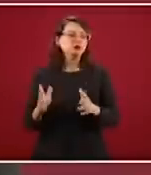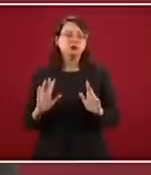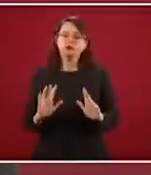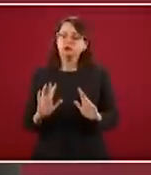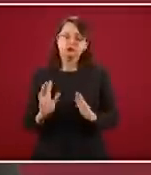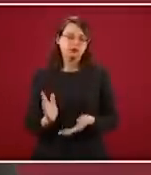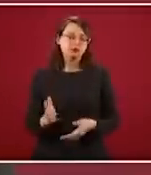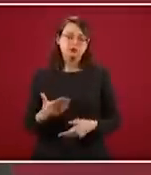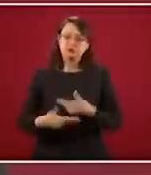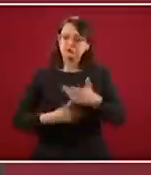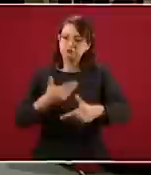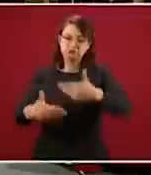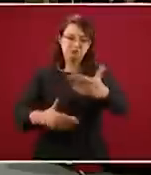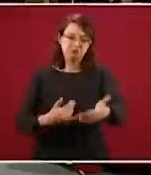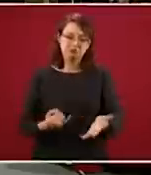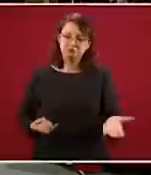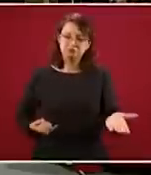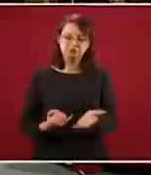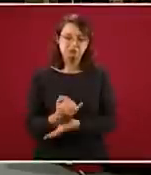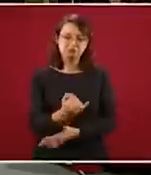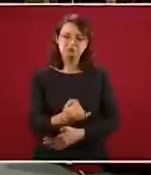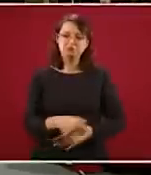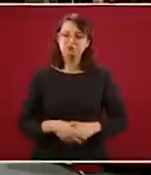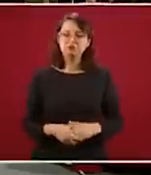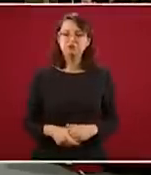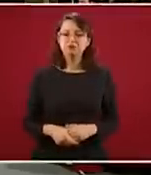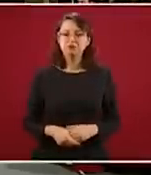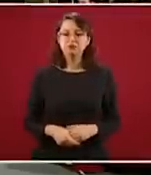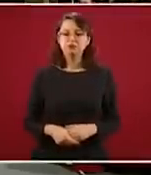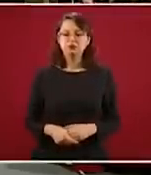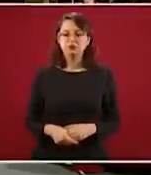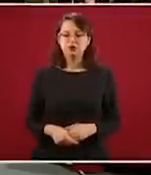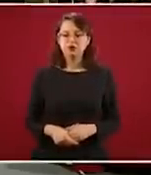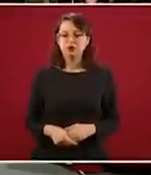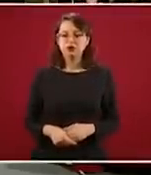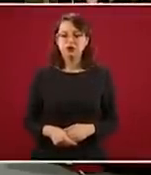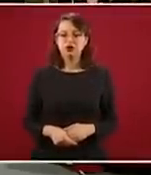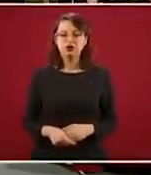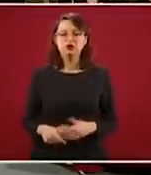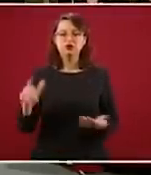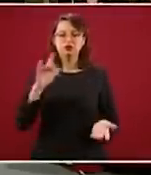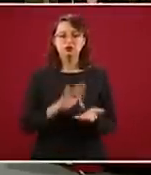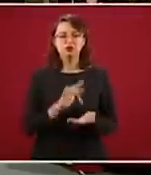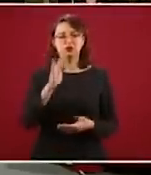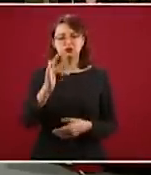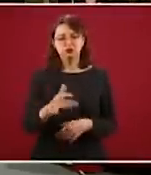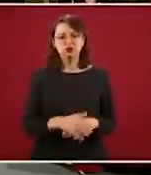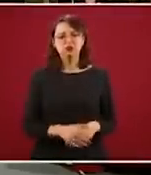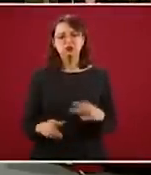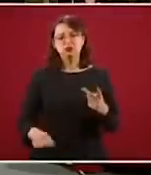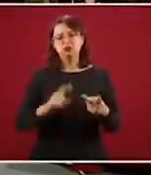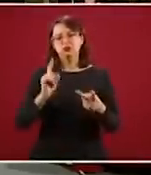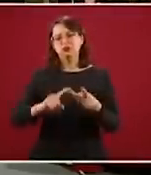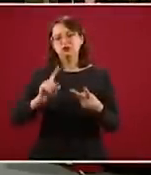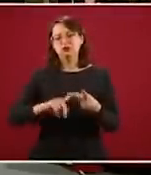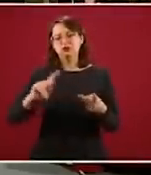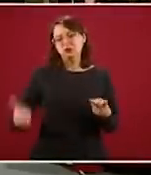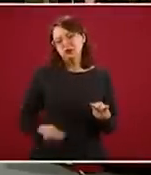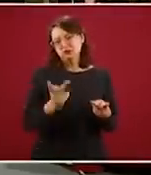descartar absolutamente nada. Señor presidente. Gracias. Mi segunda pregunta, señor